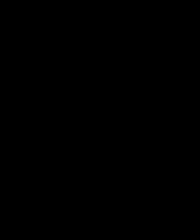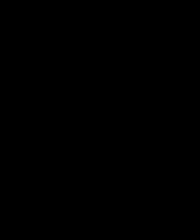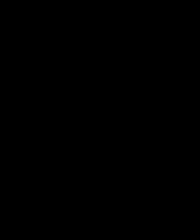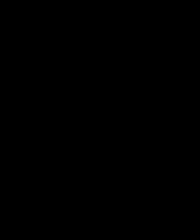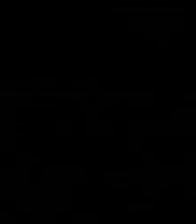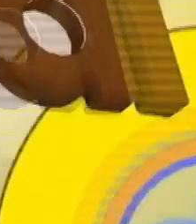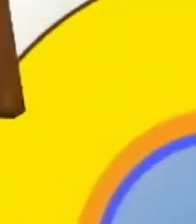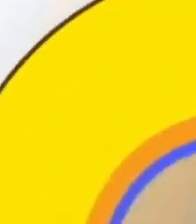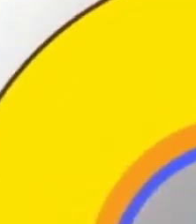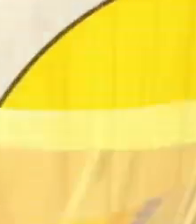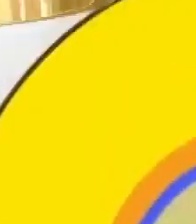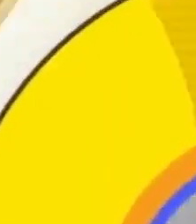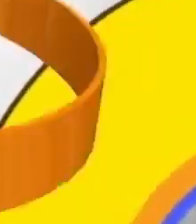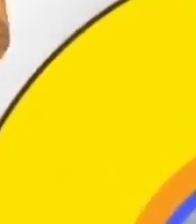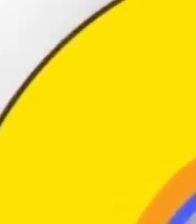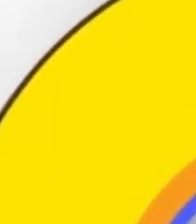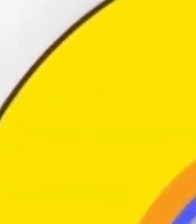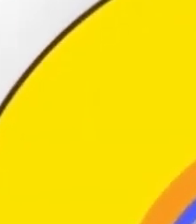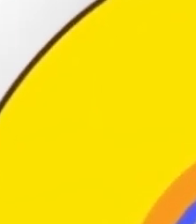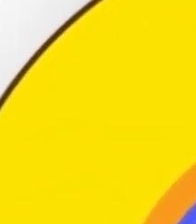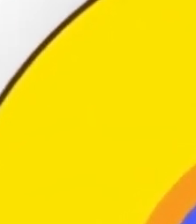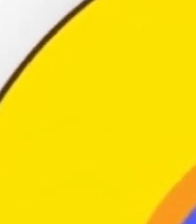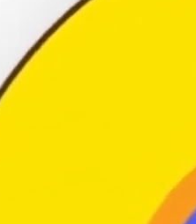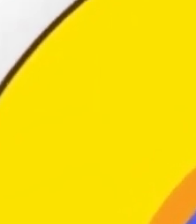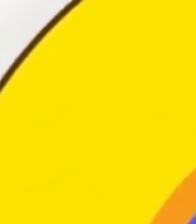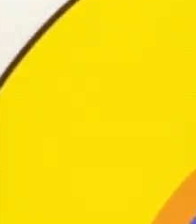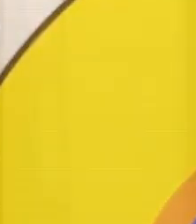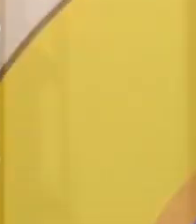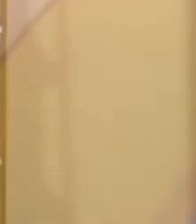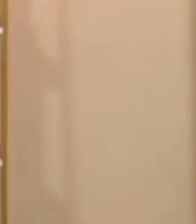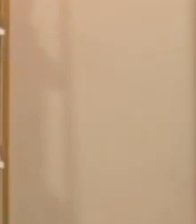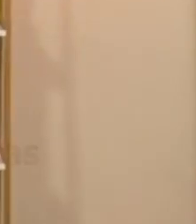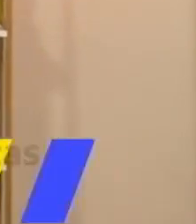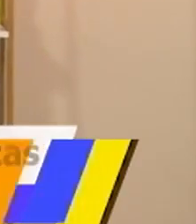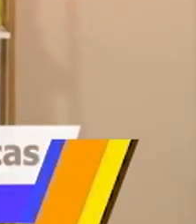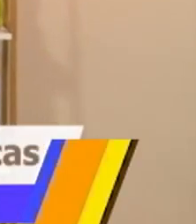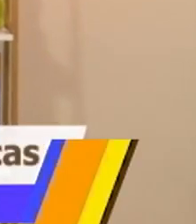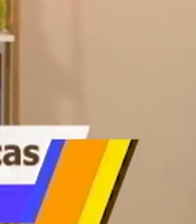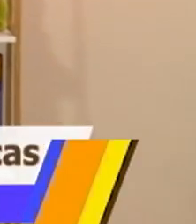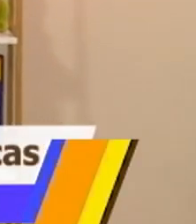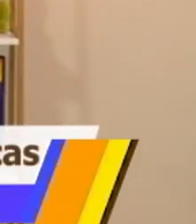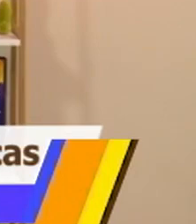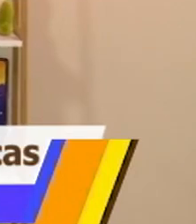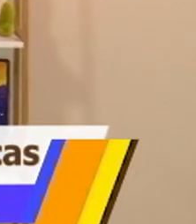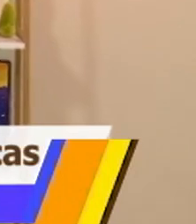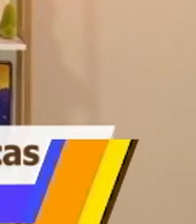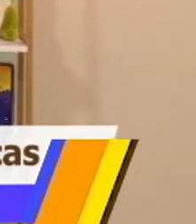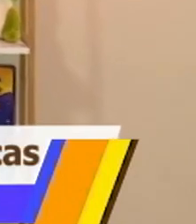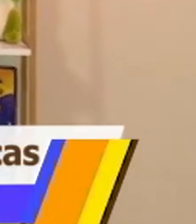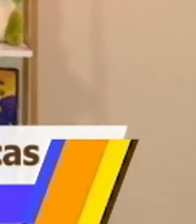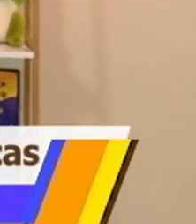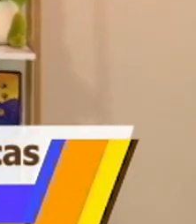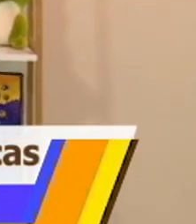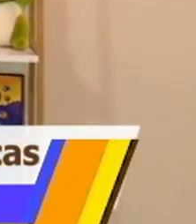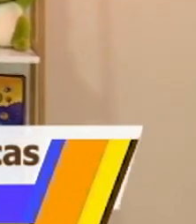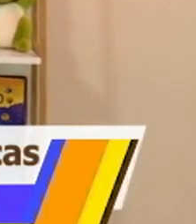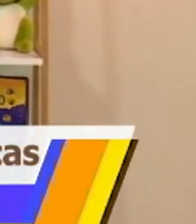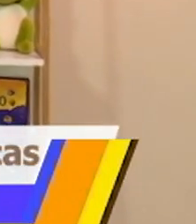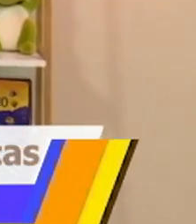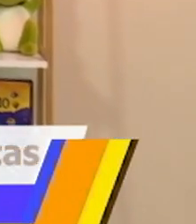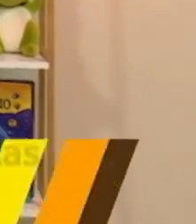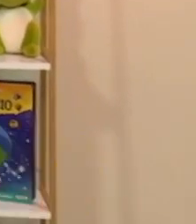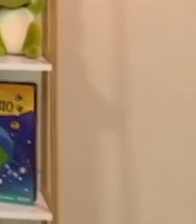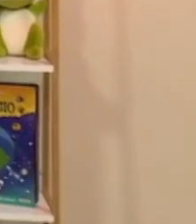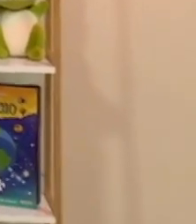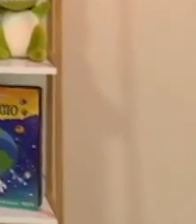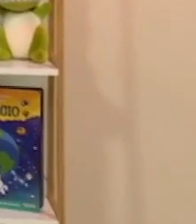Rica Televisión. Este jueves tenemos un tema muy importante para todos ustedes: